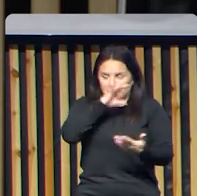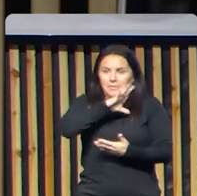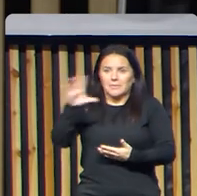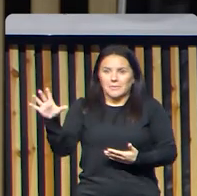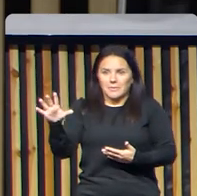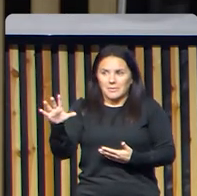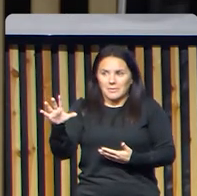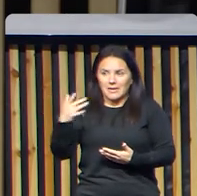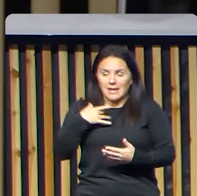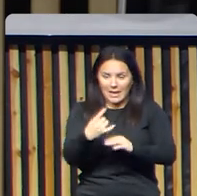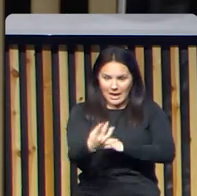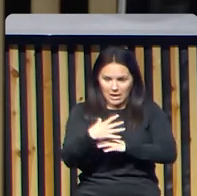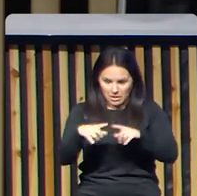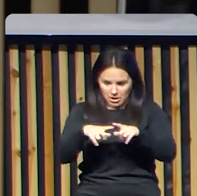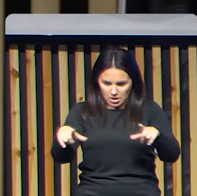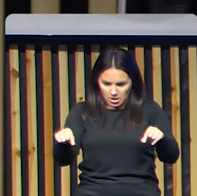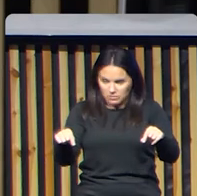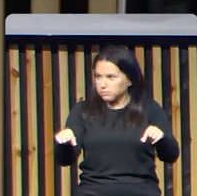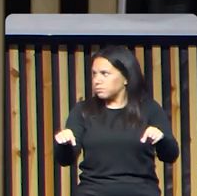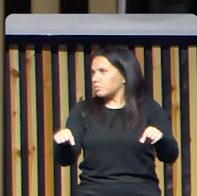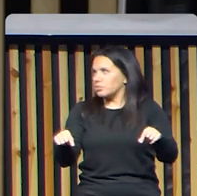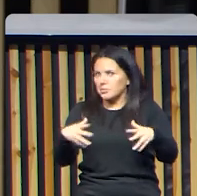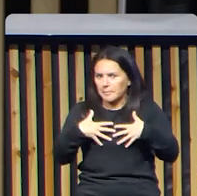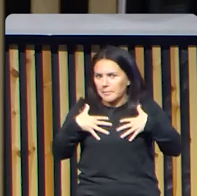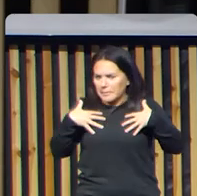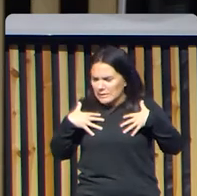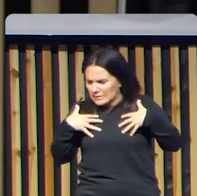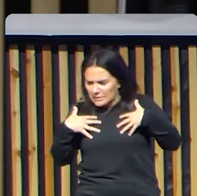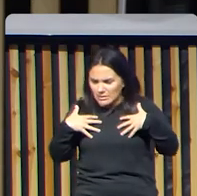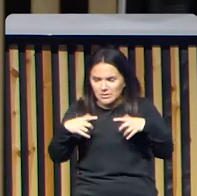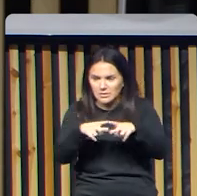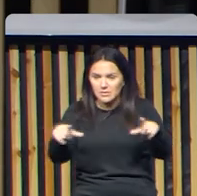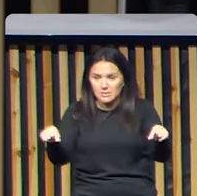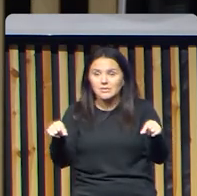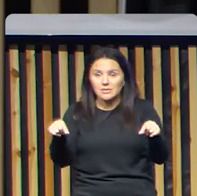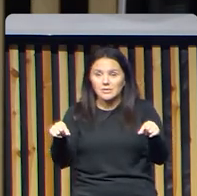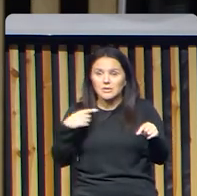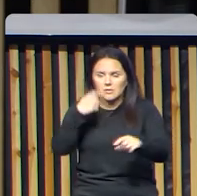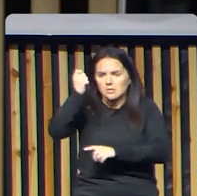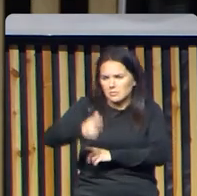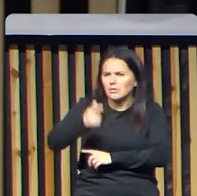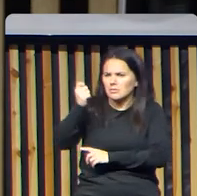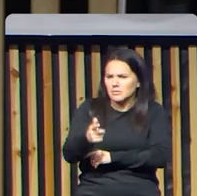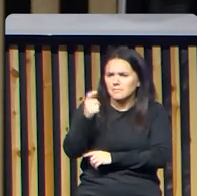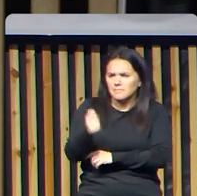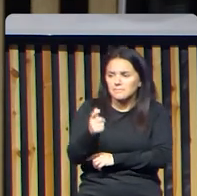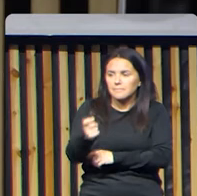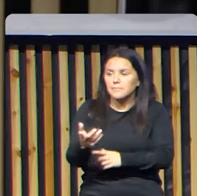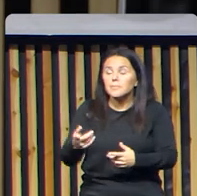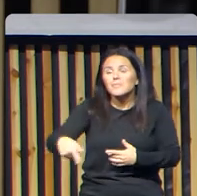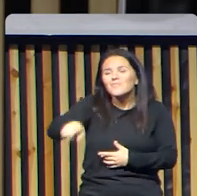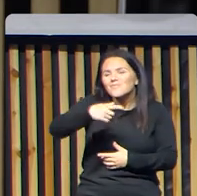solo ver el sobre es un impacto emocional muy fuerte y eso nos pasa con mucha frecuencia comentábamos también